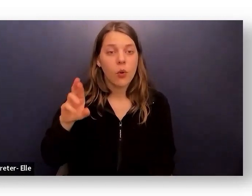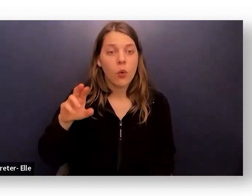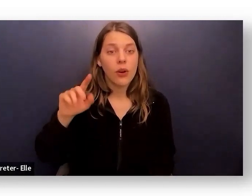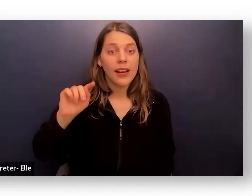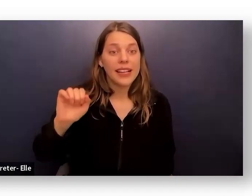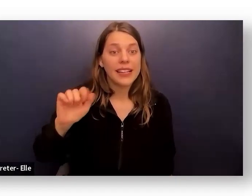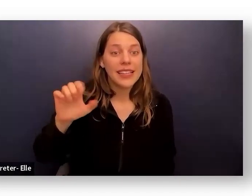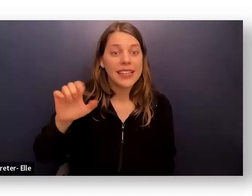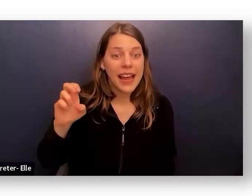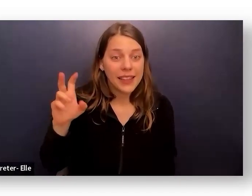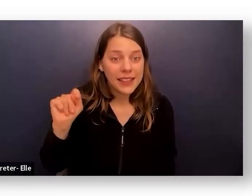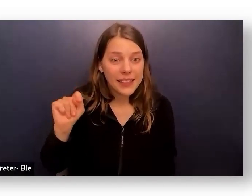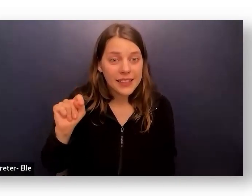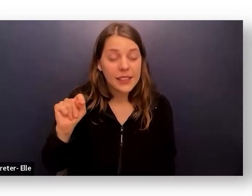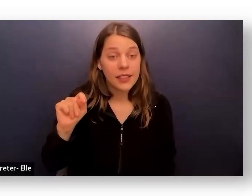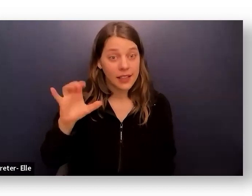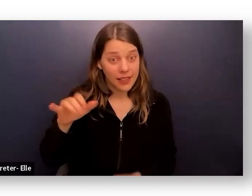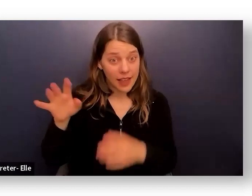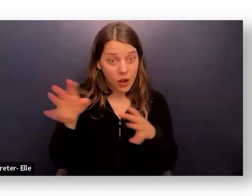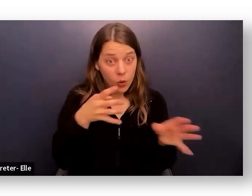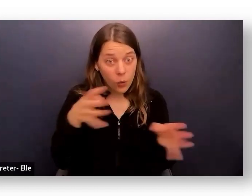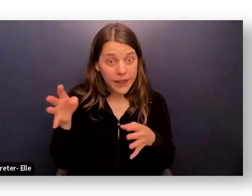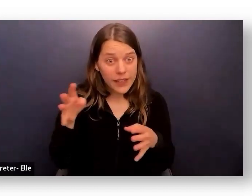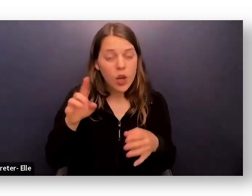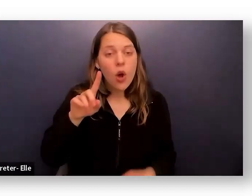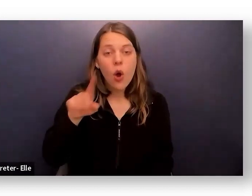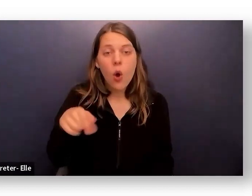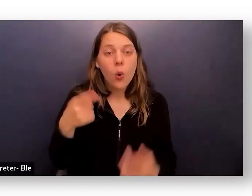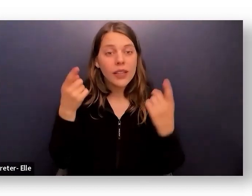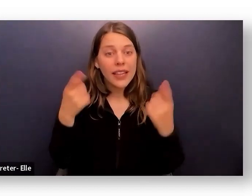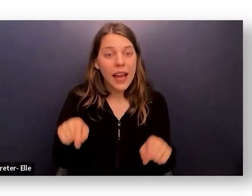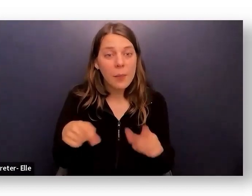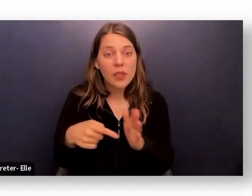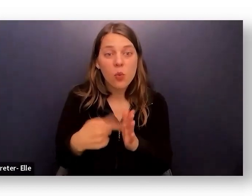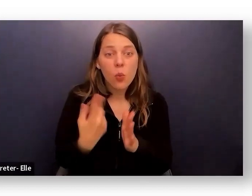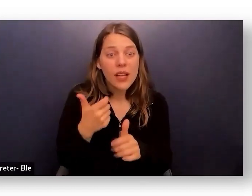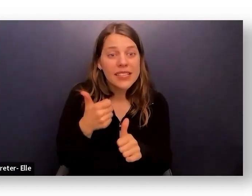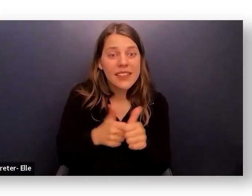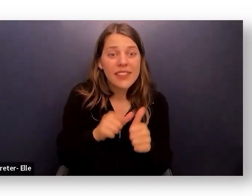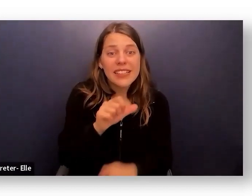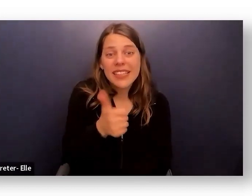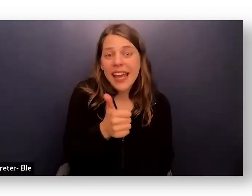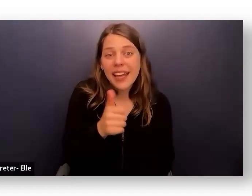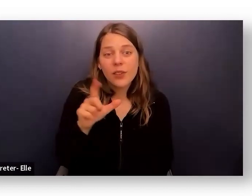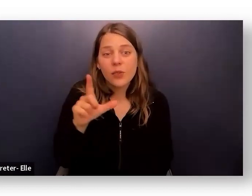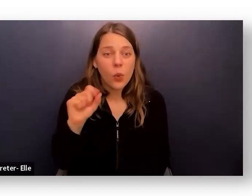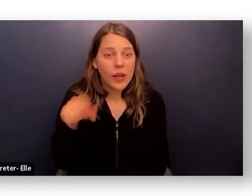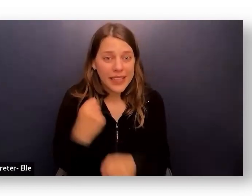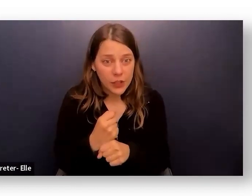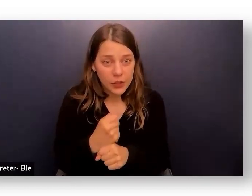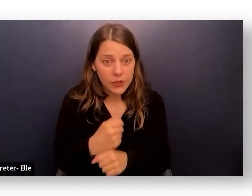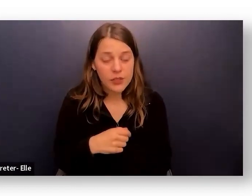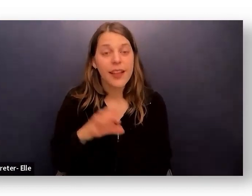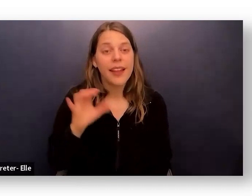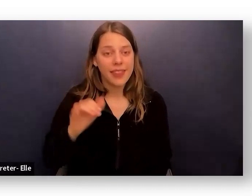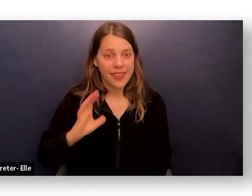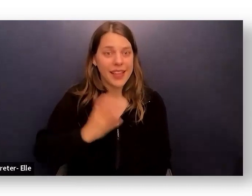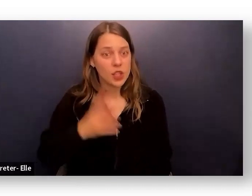en Talent o en cualquier lugar? Ese es un viento donde solamente va y se de una